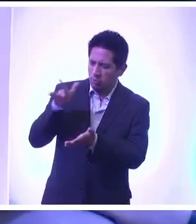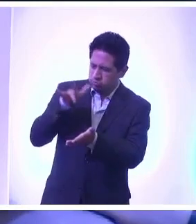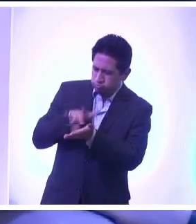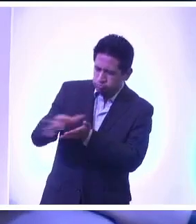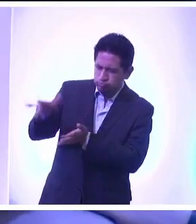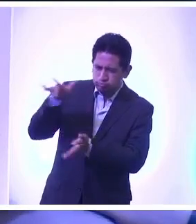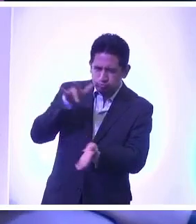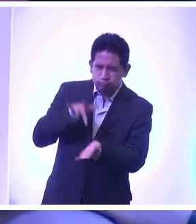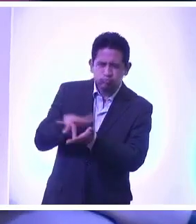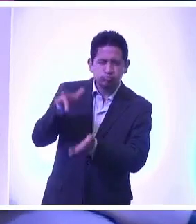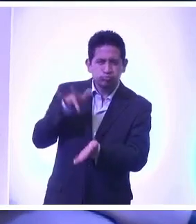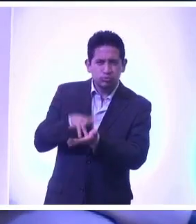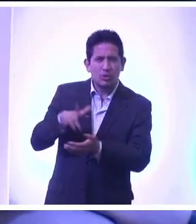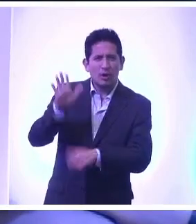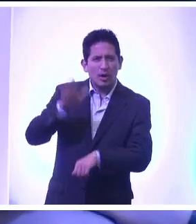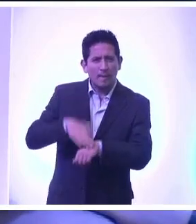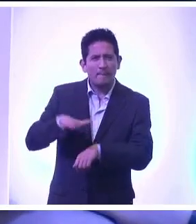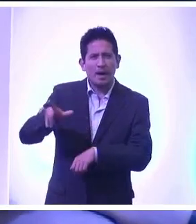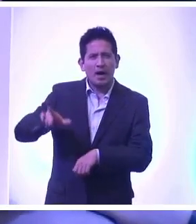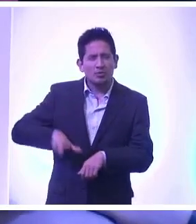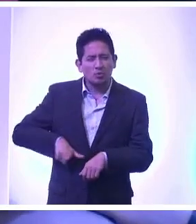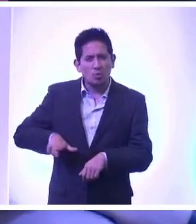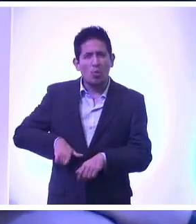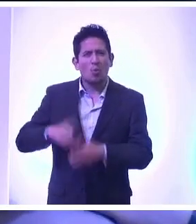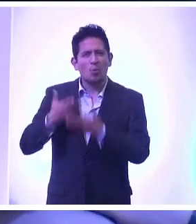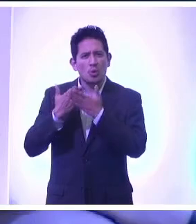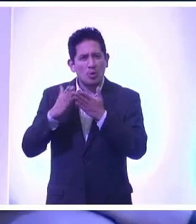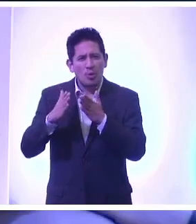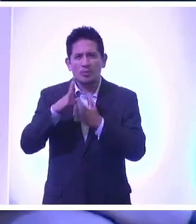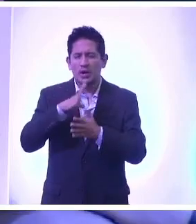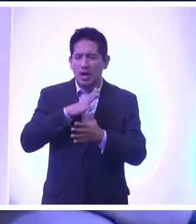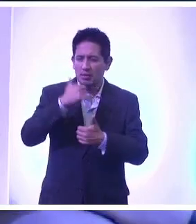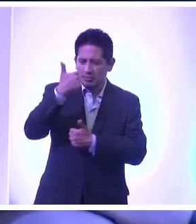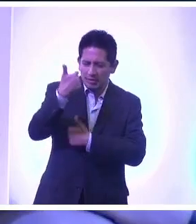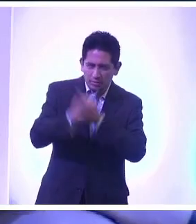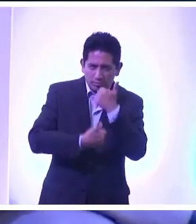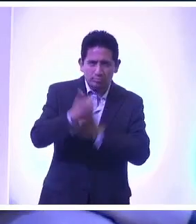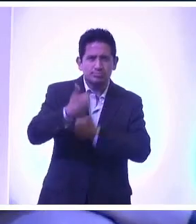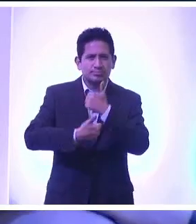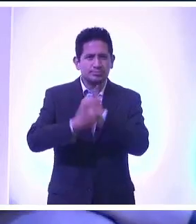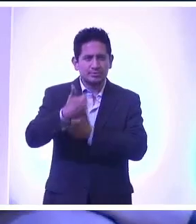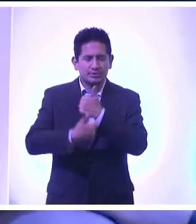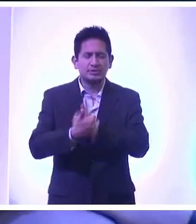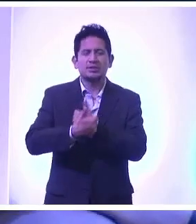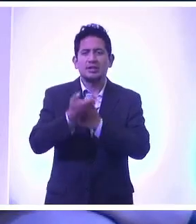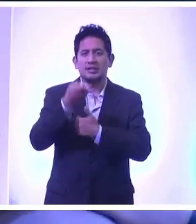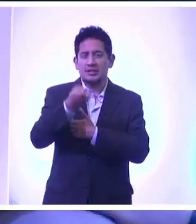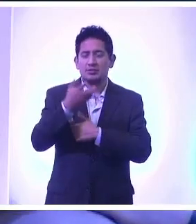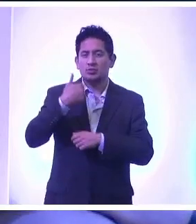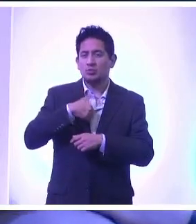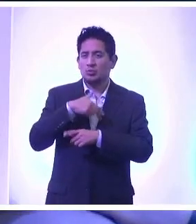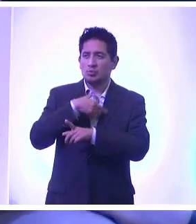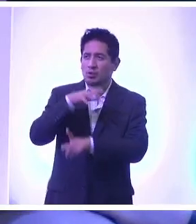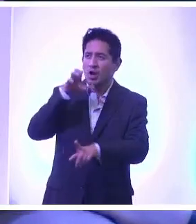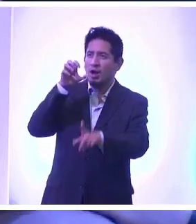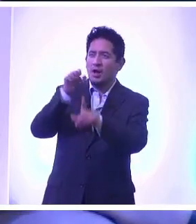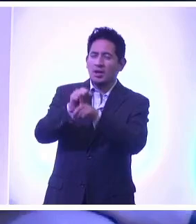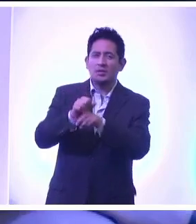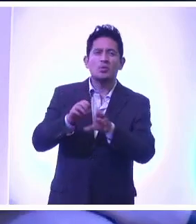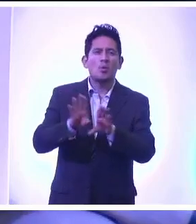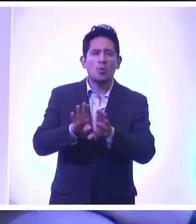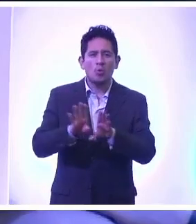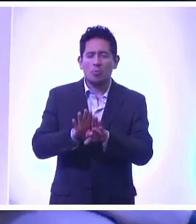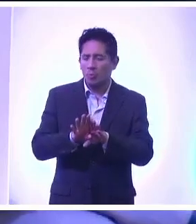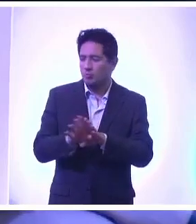por supuesto el acceso a capitales la competitividad y Esto se logra Sí y solo sí de la mano del gobierno y por